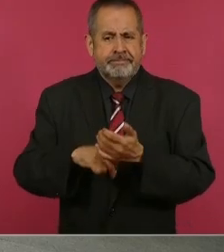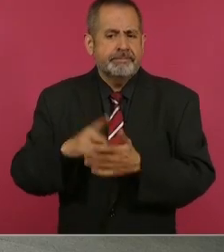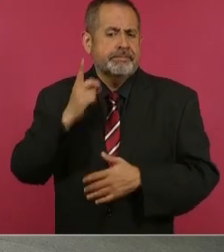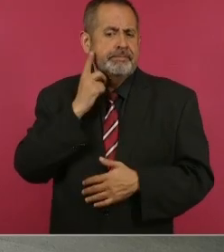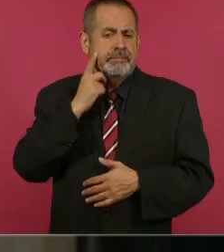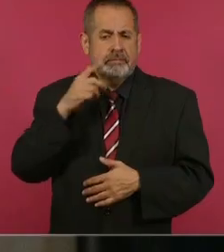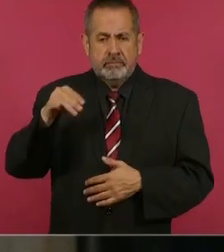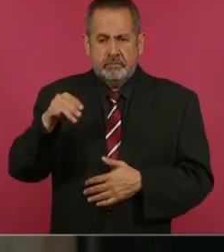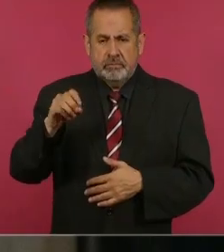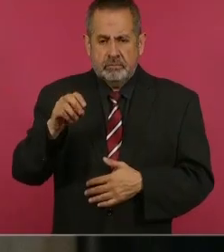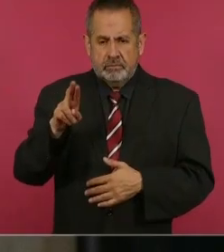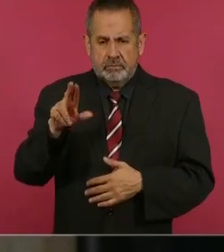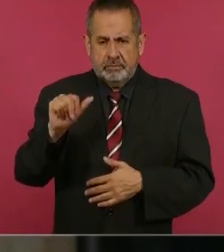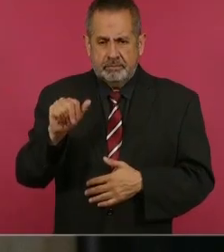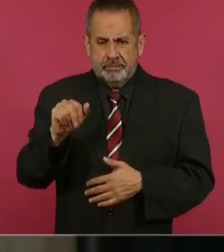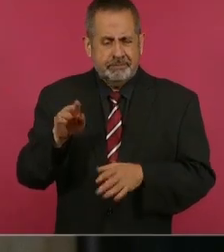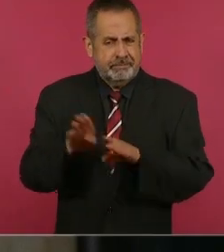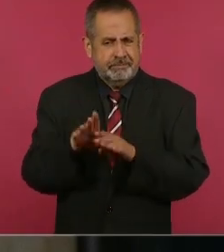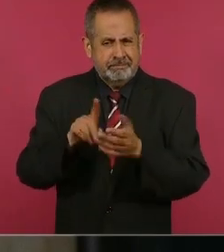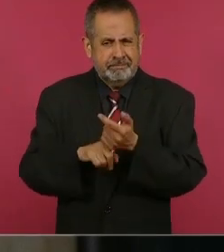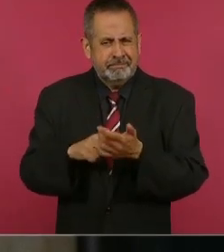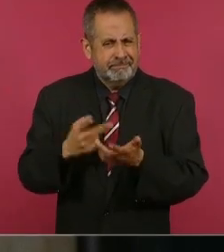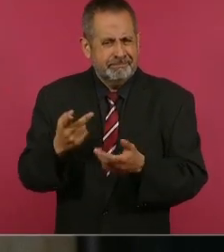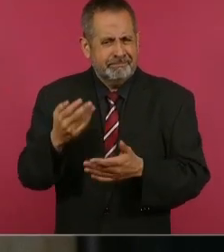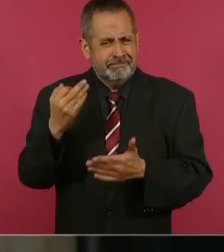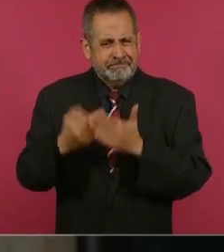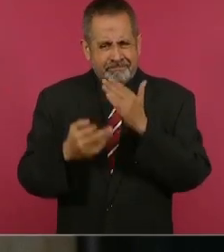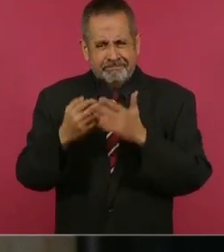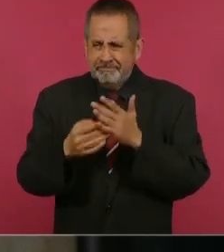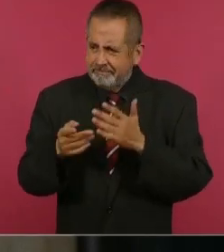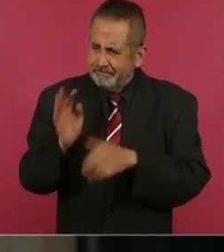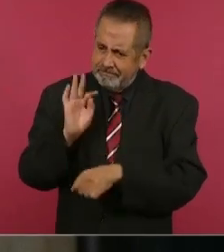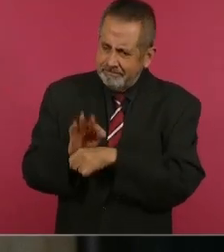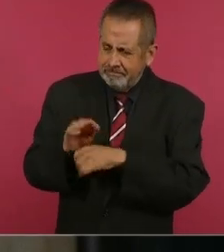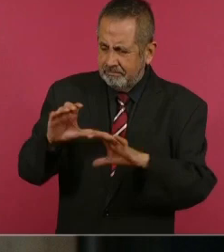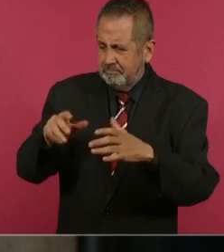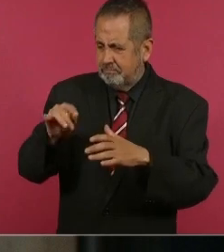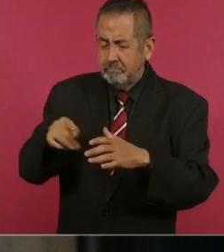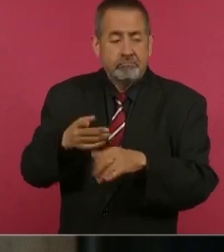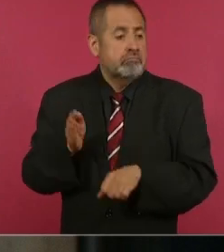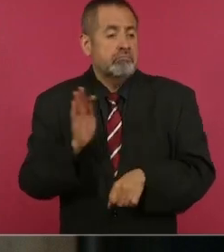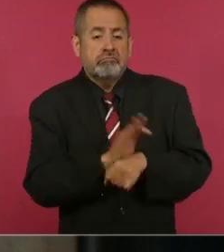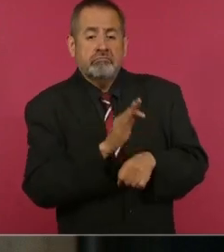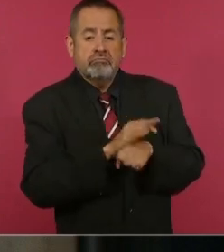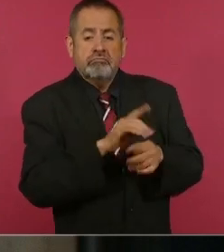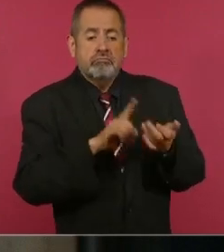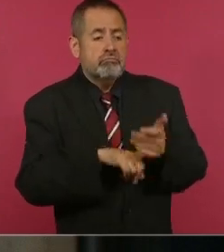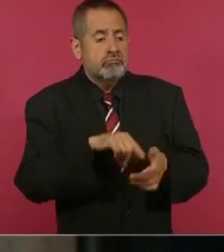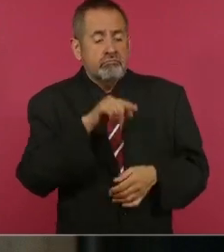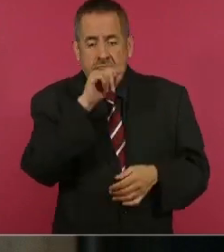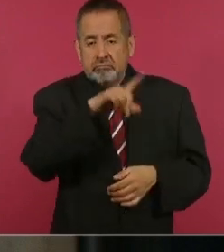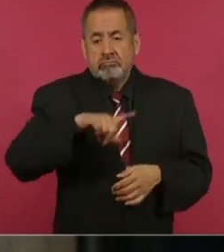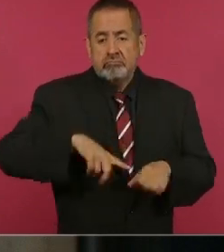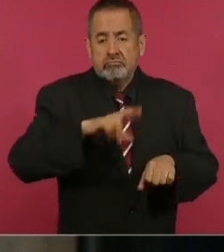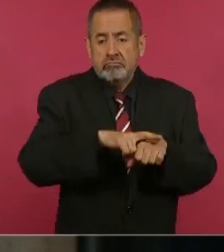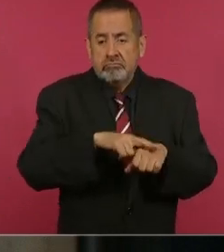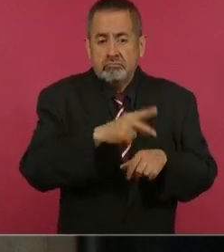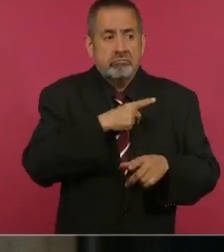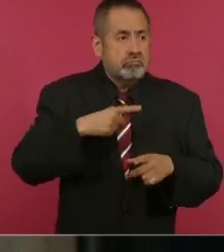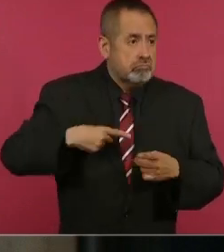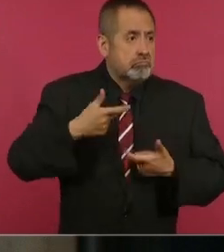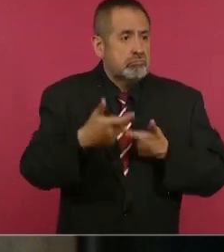no siga los principios de Morena y actúe a favor del gobernador que tanto ha endeudado al estado de